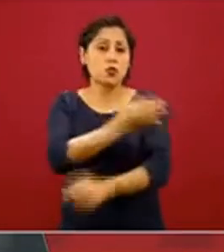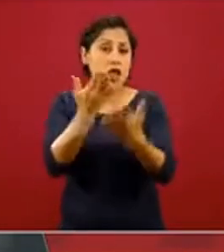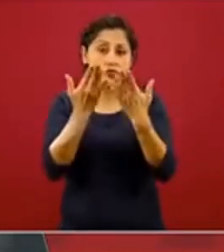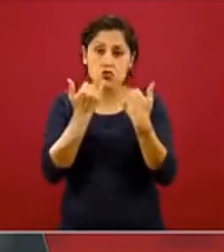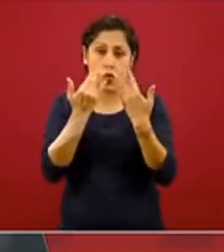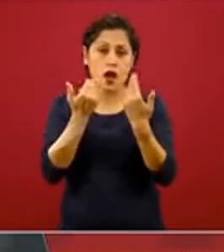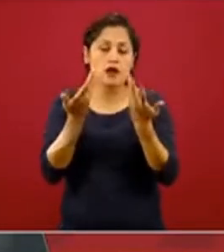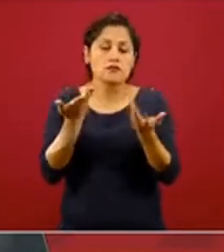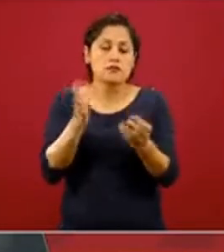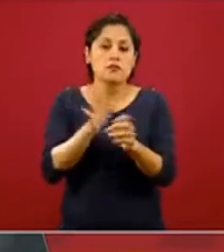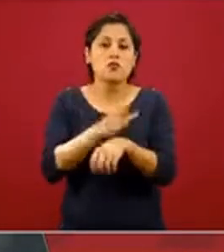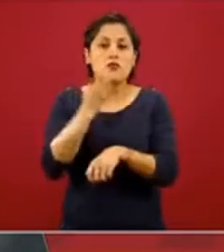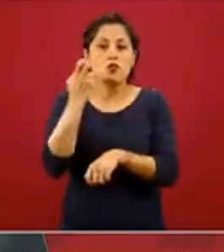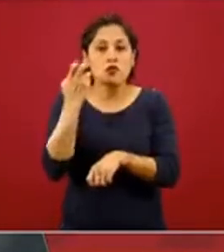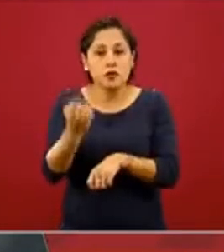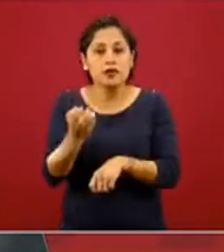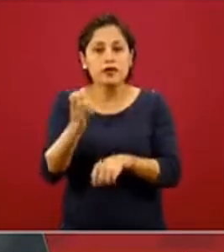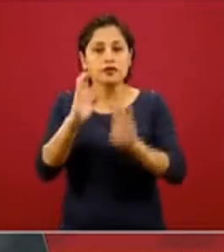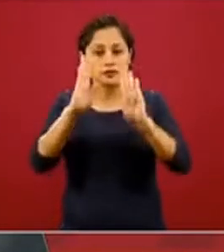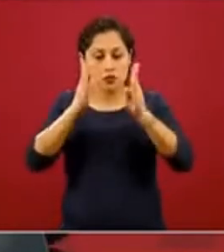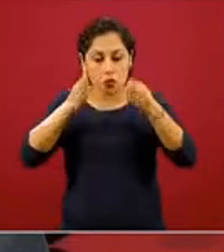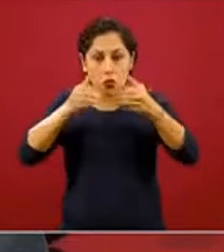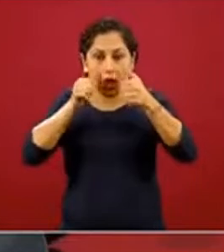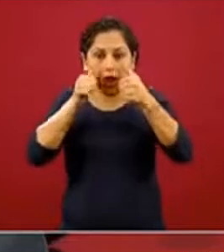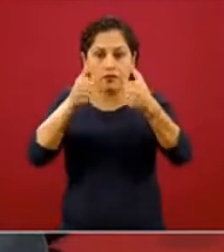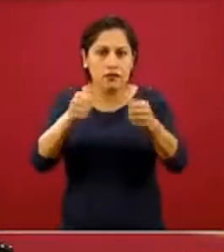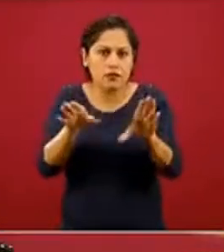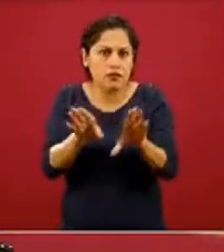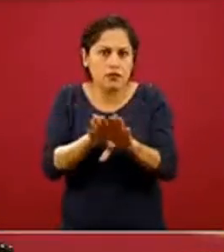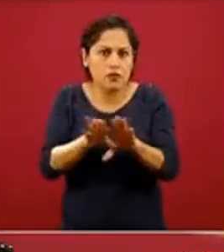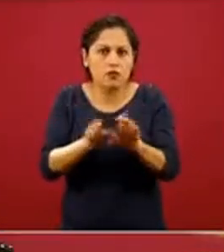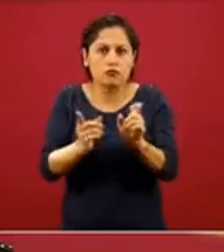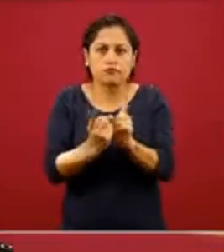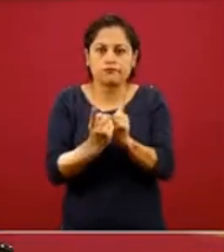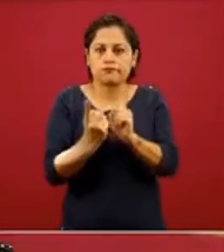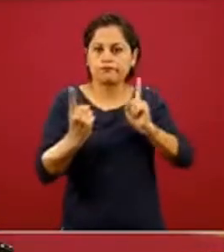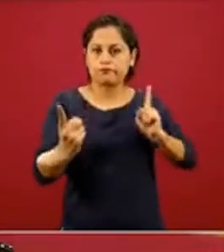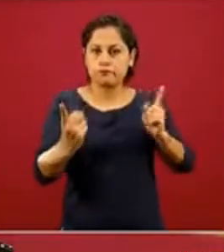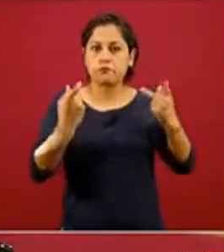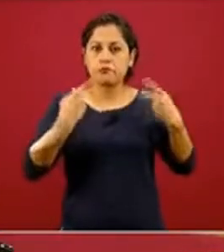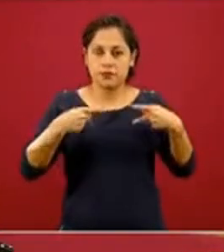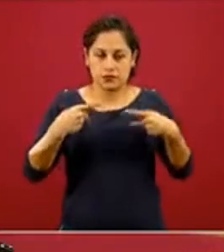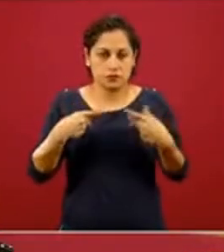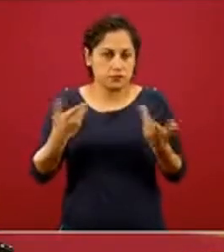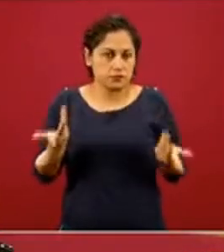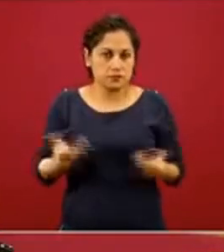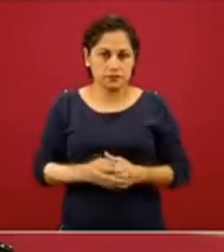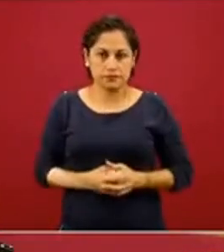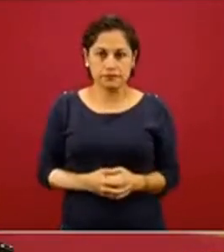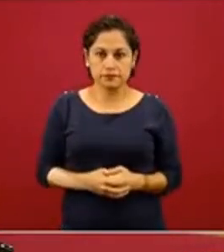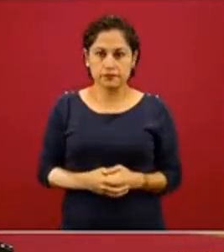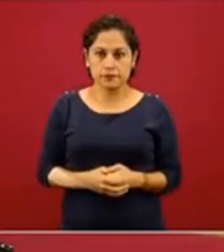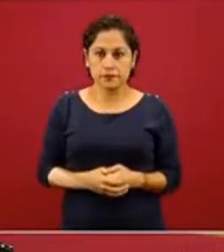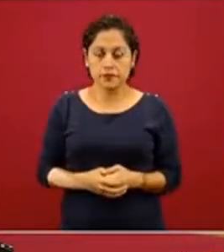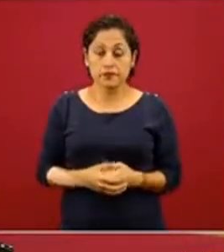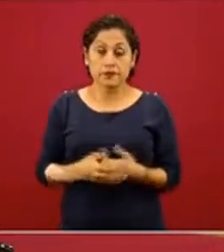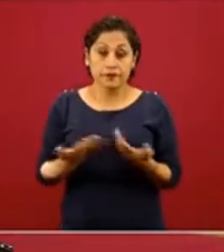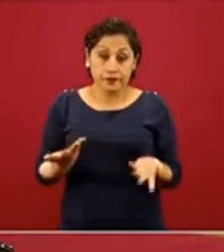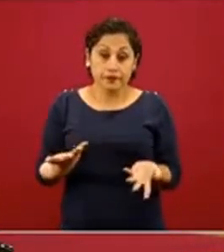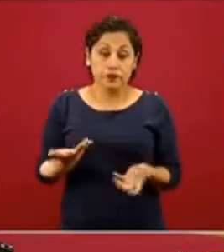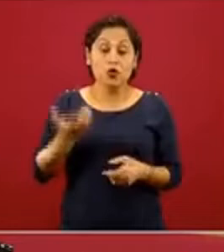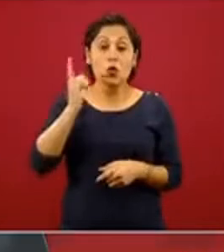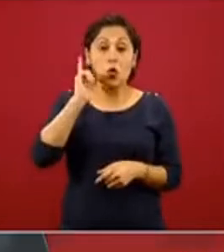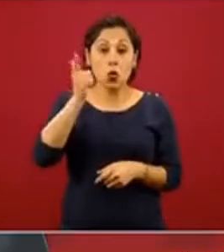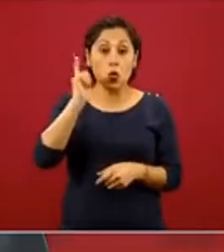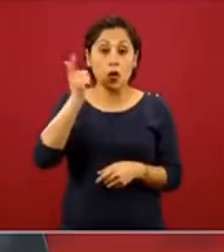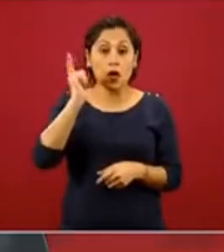de su manejo es este distanciamiento físico entre las personas. Ojalá que acompañado de